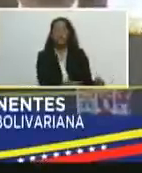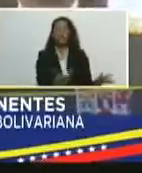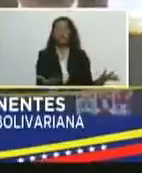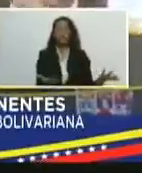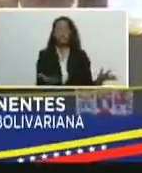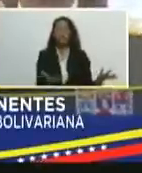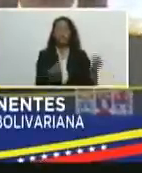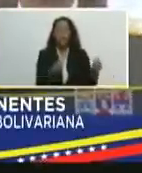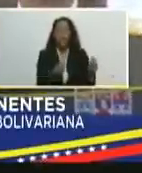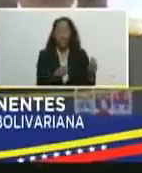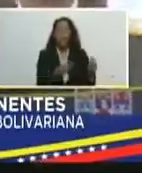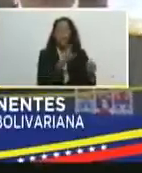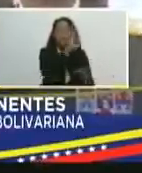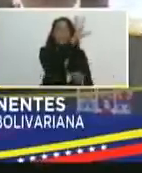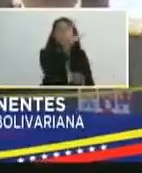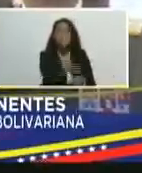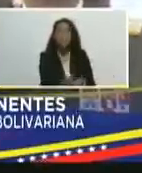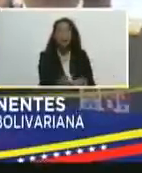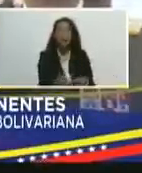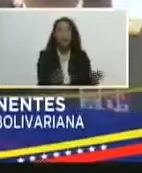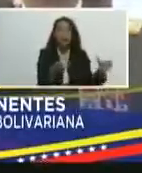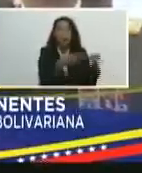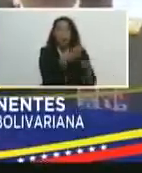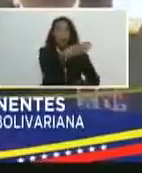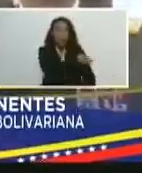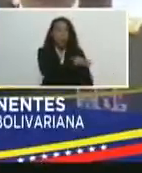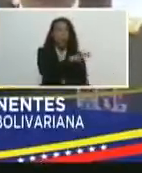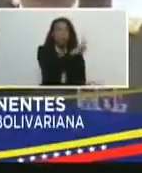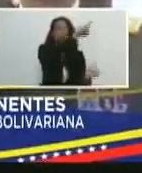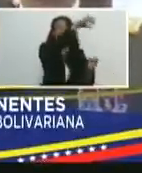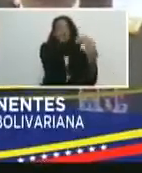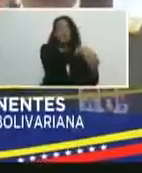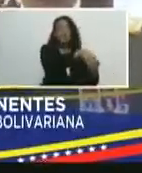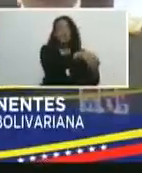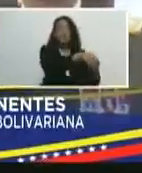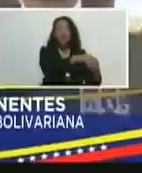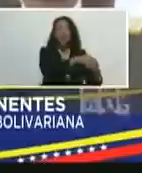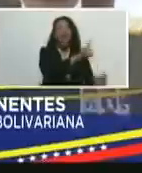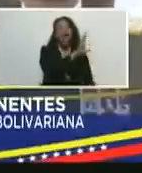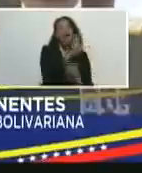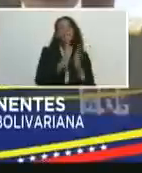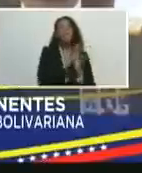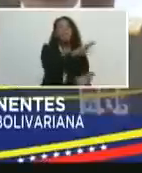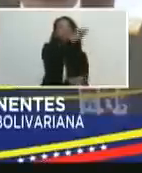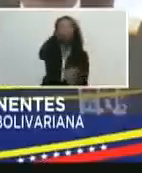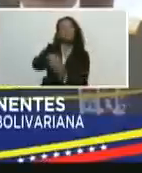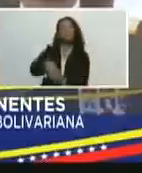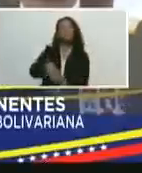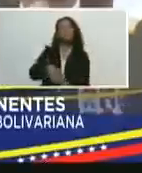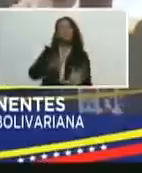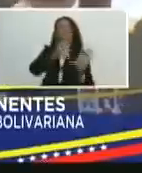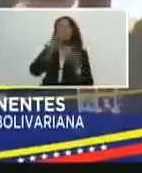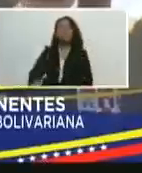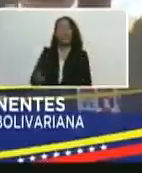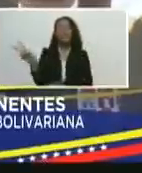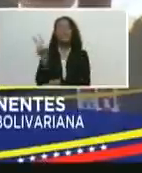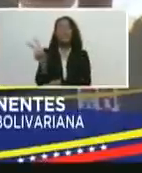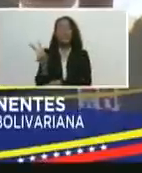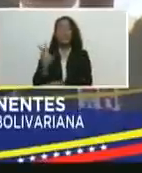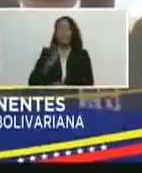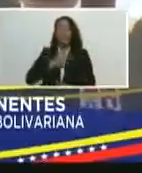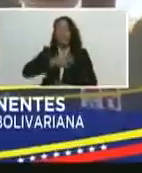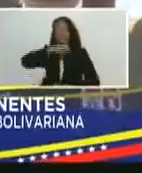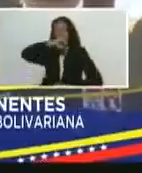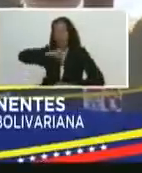vendepatria, que desde el país han llamado a la intervención militar de nuestra sagrada